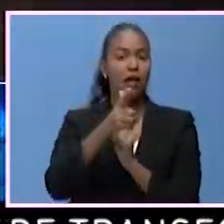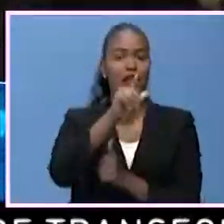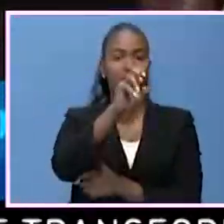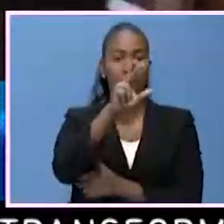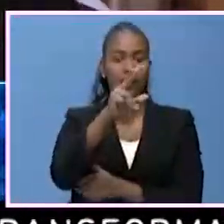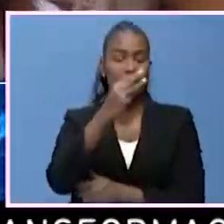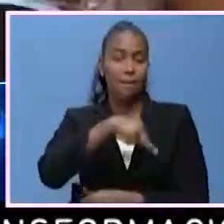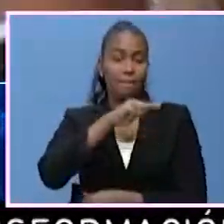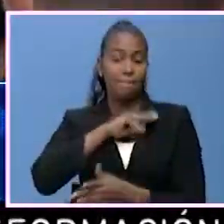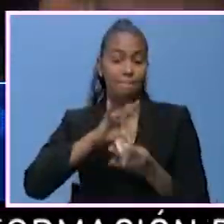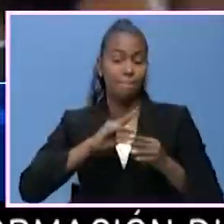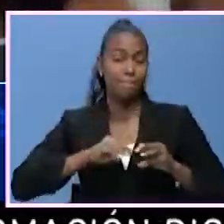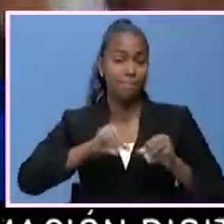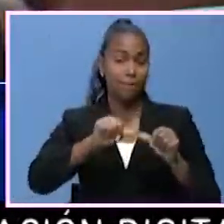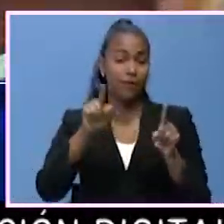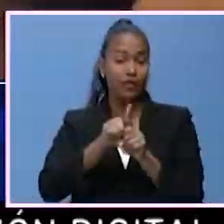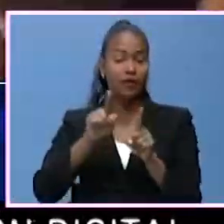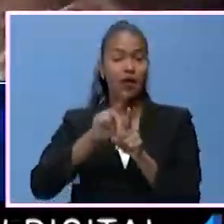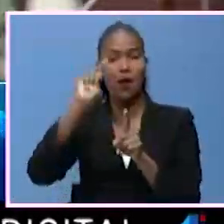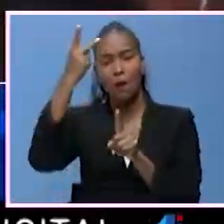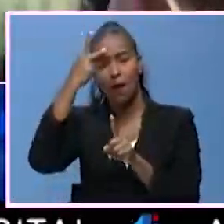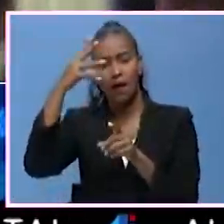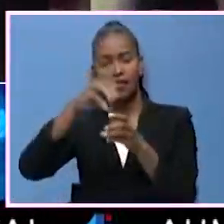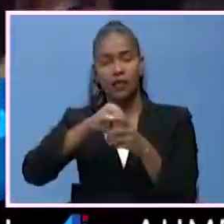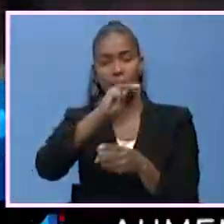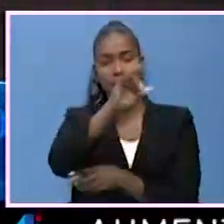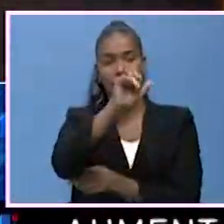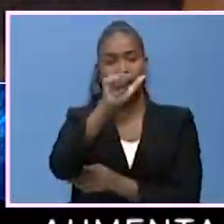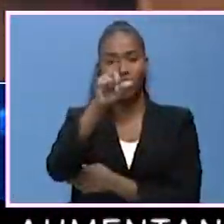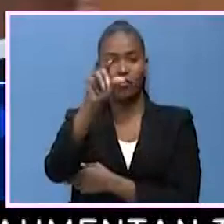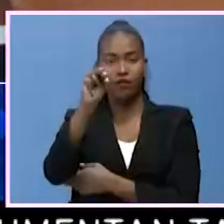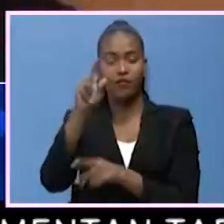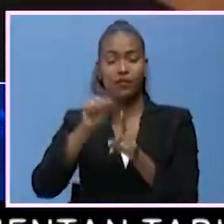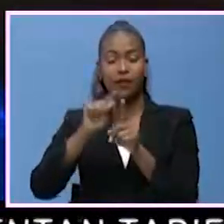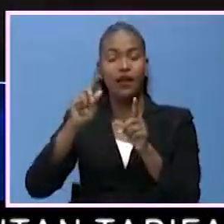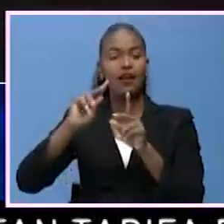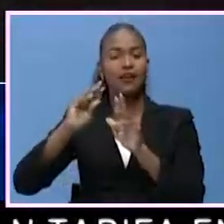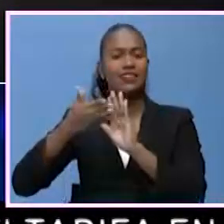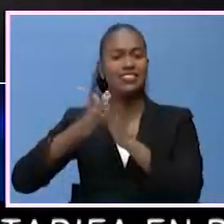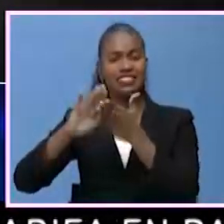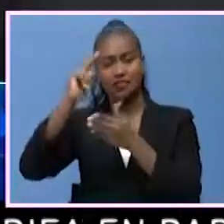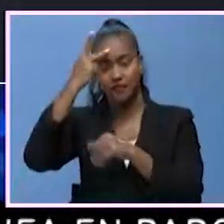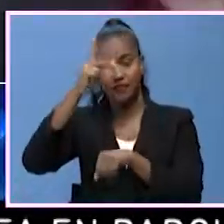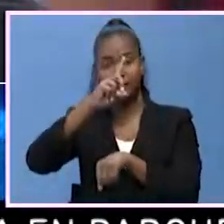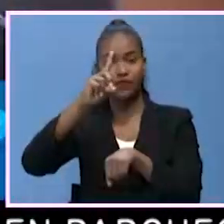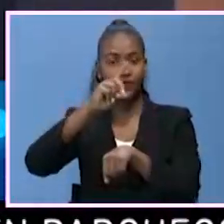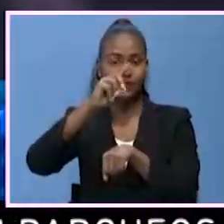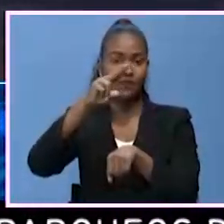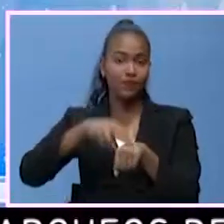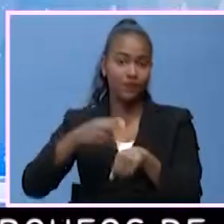Cruz, ministro de Agricultura, funcionarios de Mercadón y la alcaldesa del Distrito Nacional, Carolina Mejía.